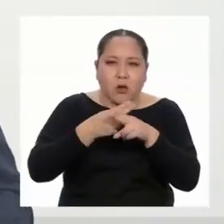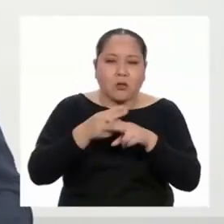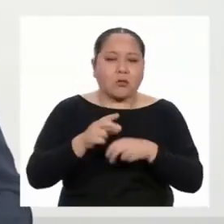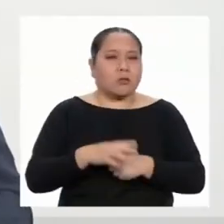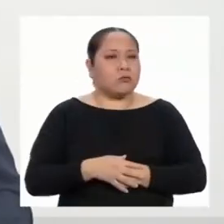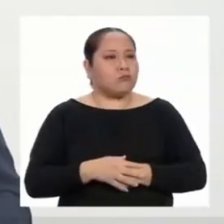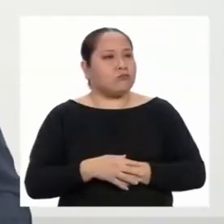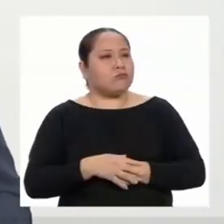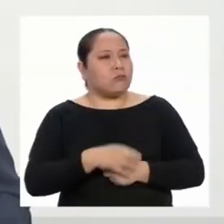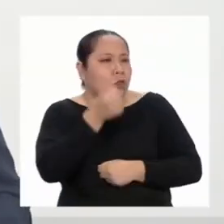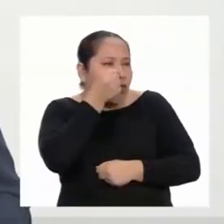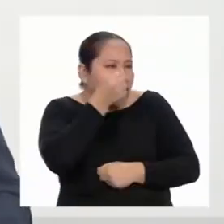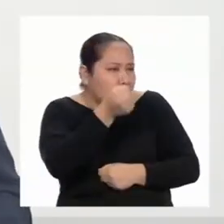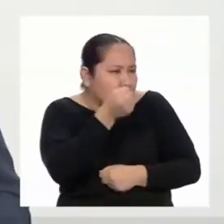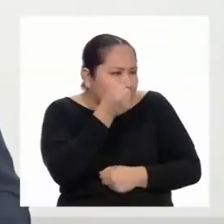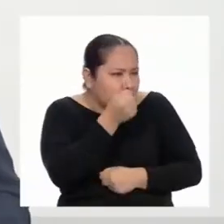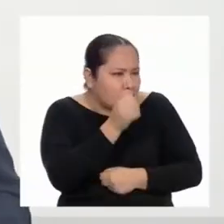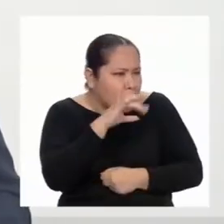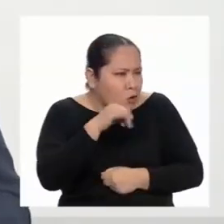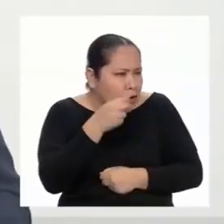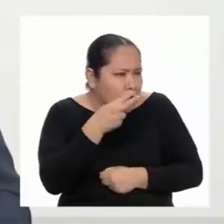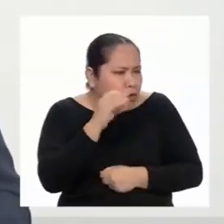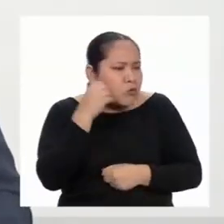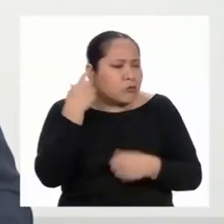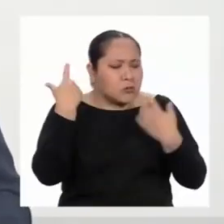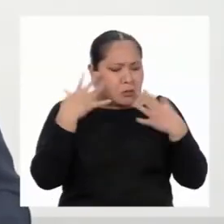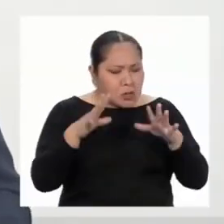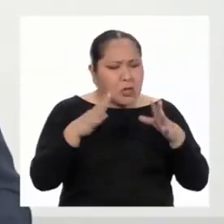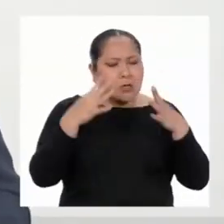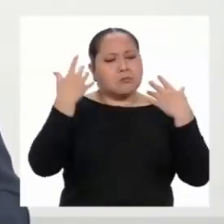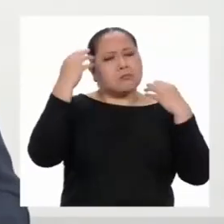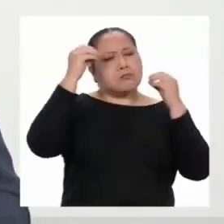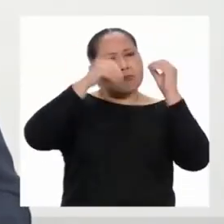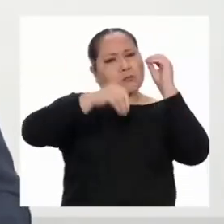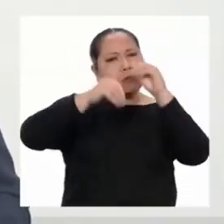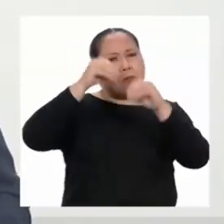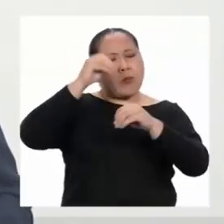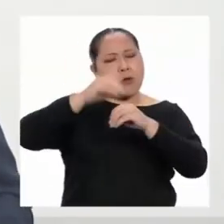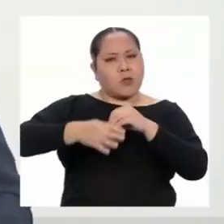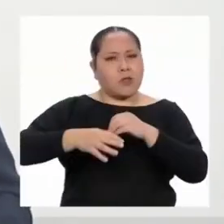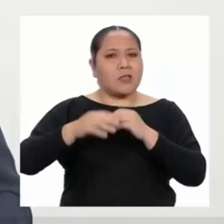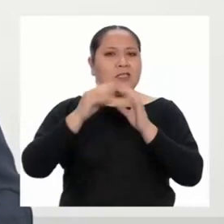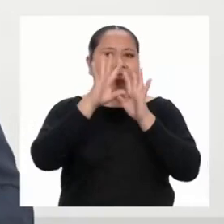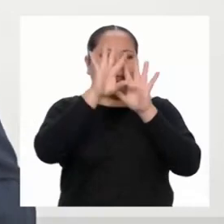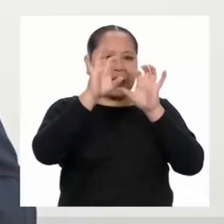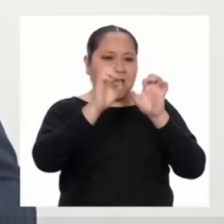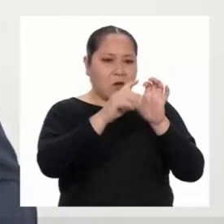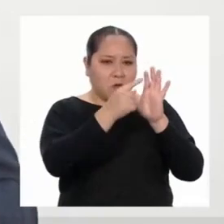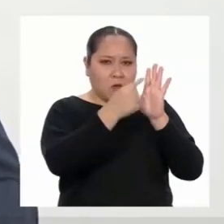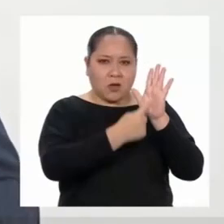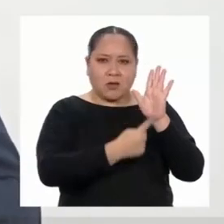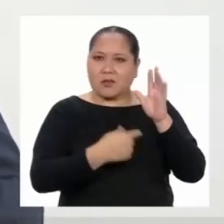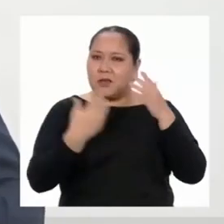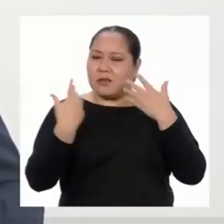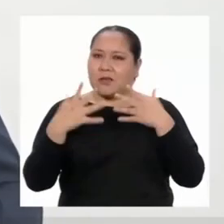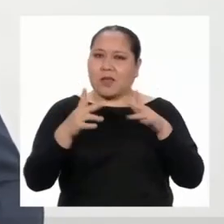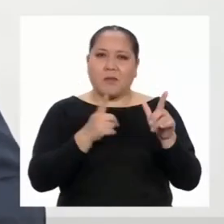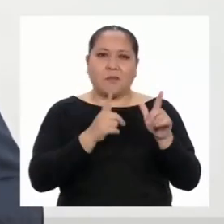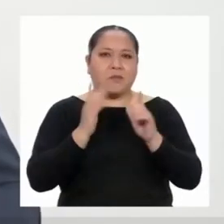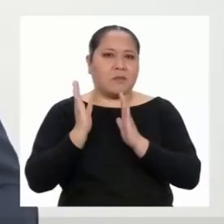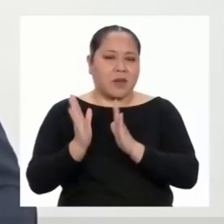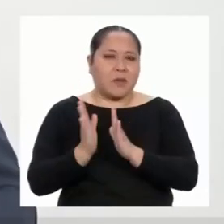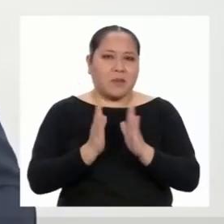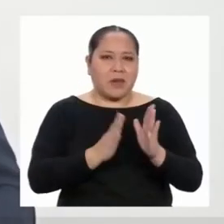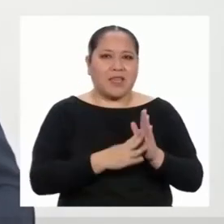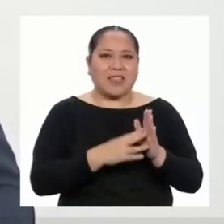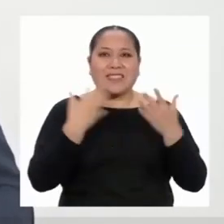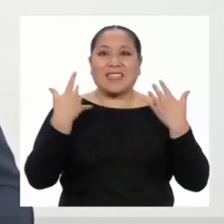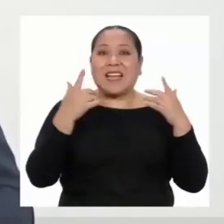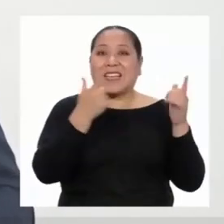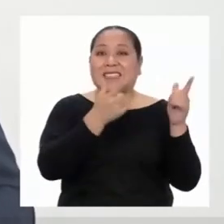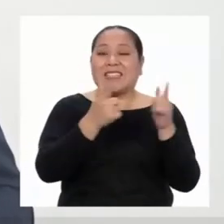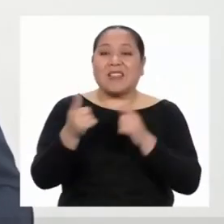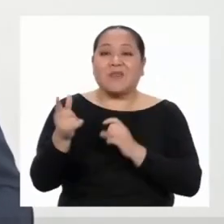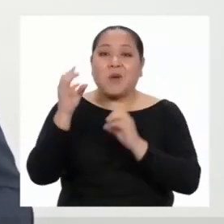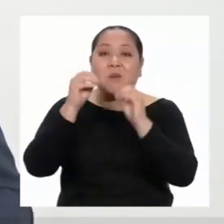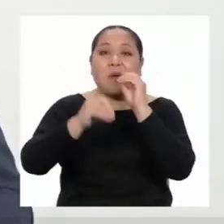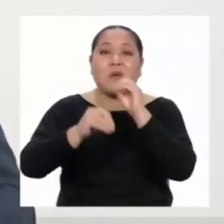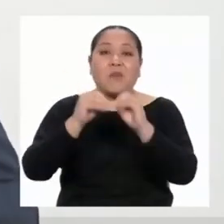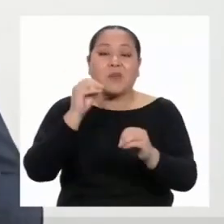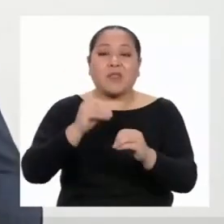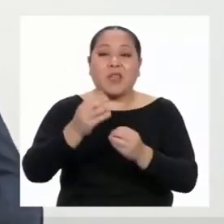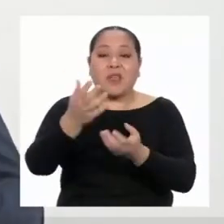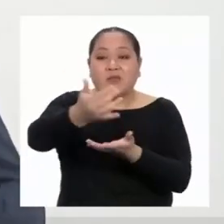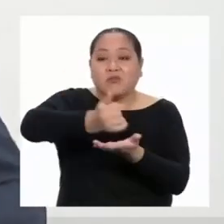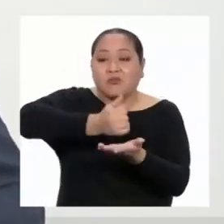Detective John, ya tienes la muestra definida y la encuesta elaborada. Así que ya estamos listas y listos para aplicarla